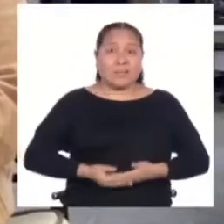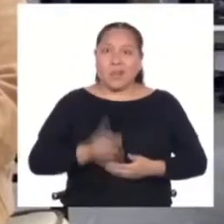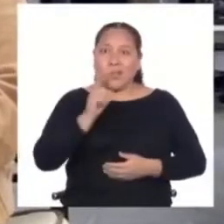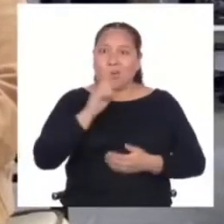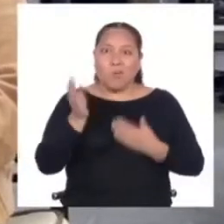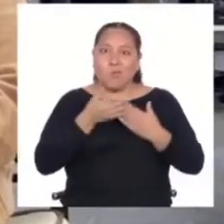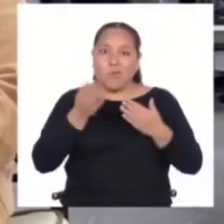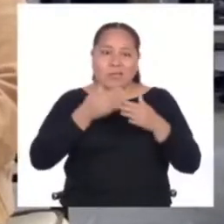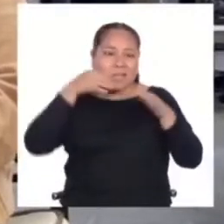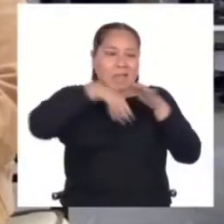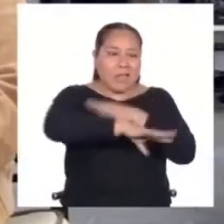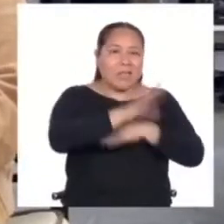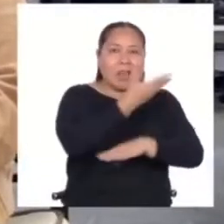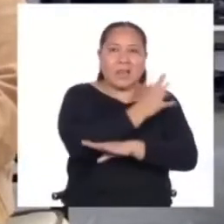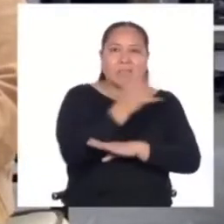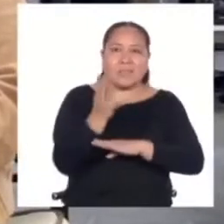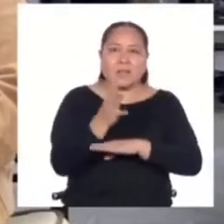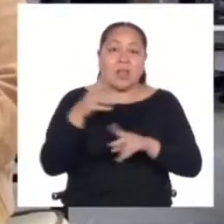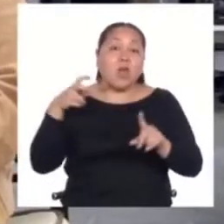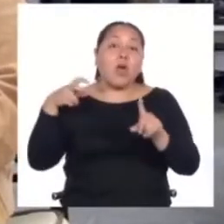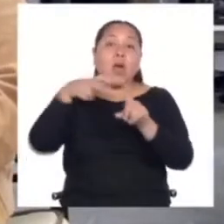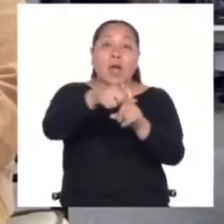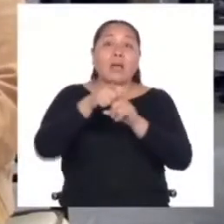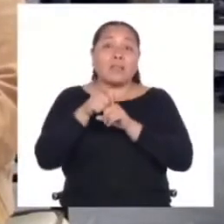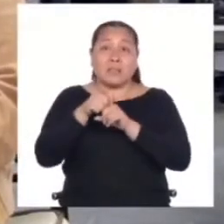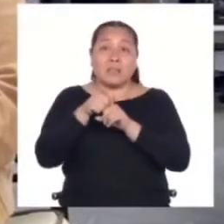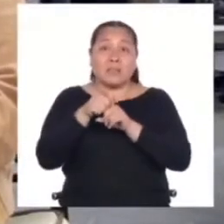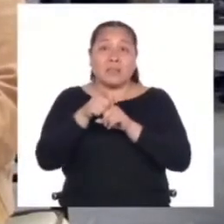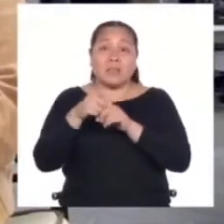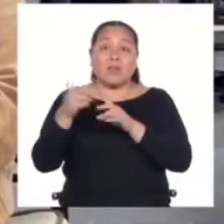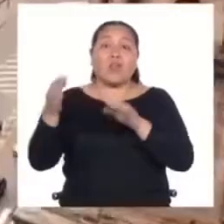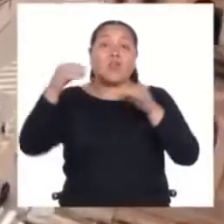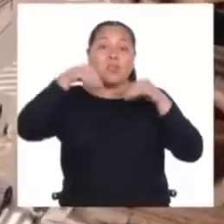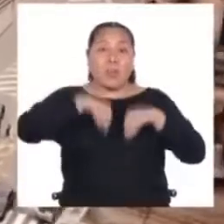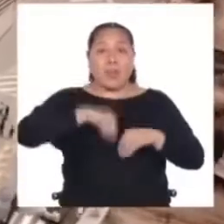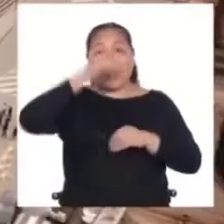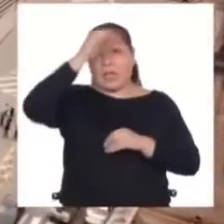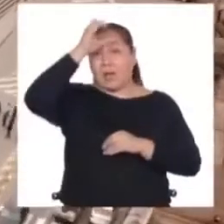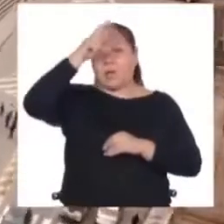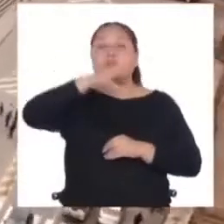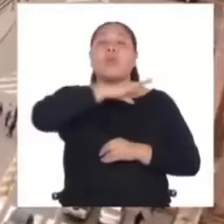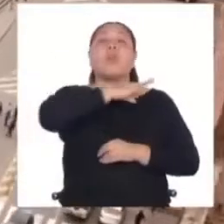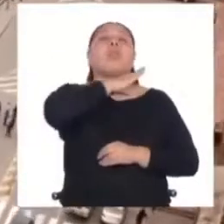Y bueno, es capturado, traído al Cusco y degollado en la Plaza de Armas.